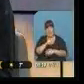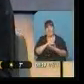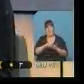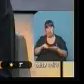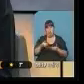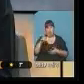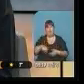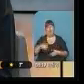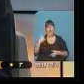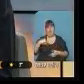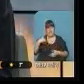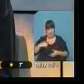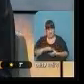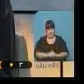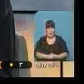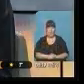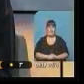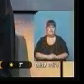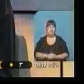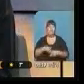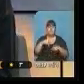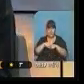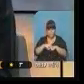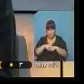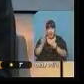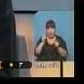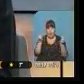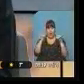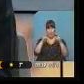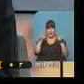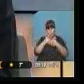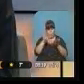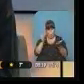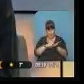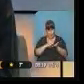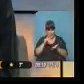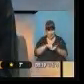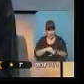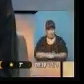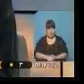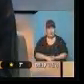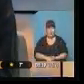diputado por la república argentina pausa quien siga más televisión pública noticias